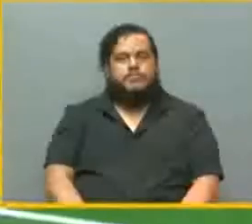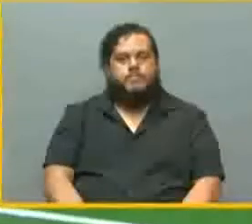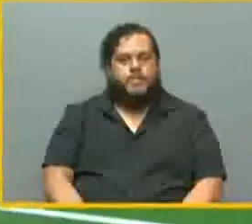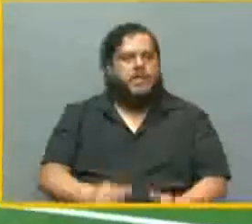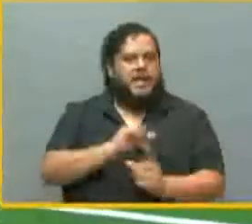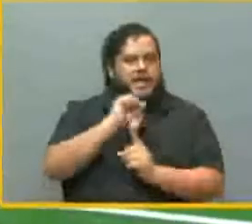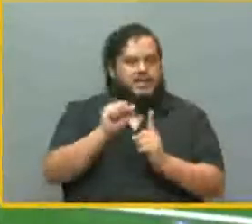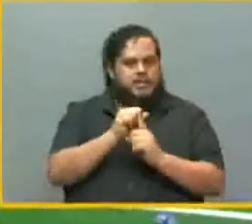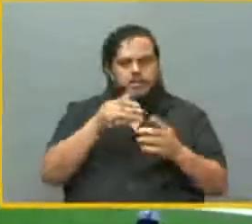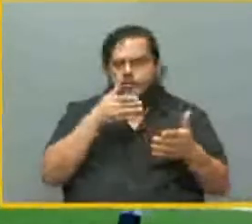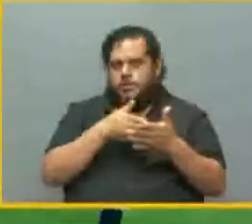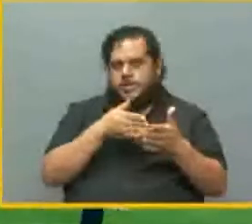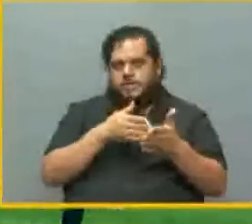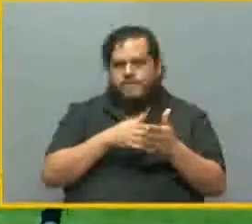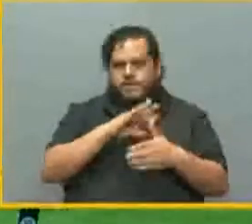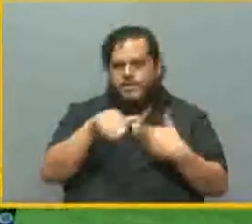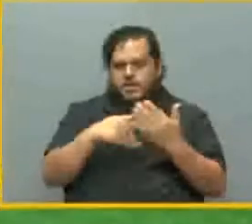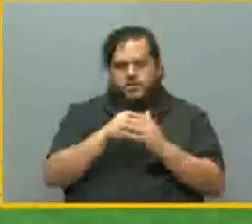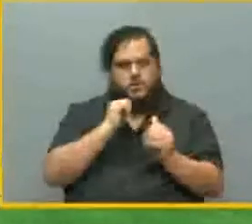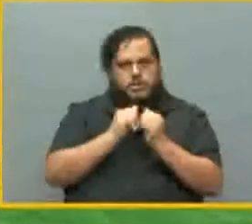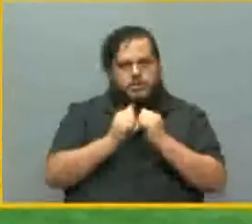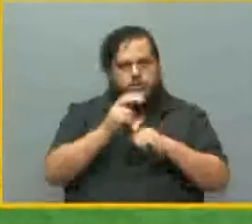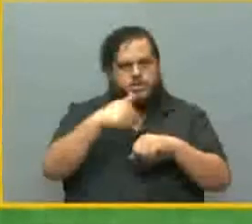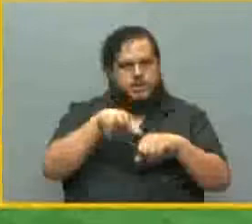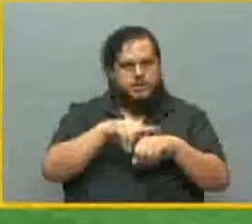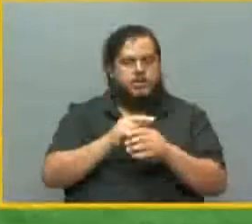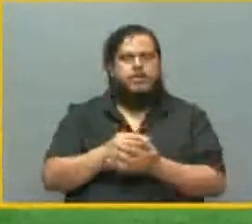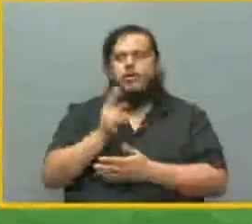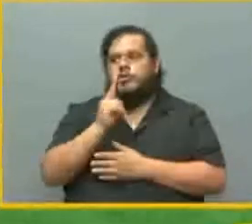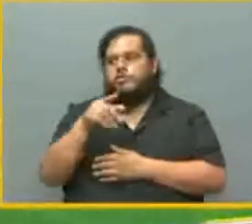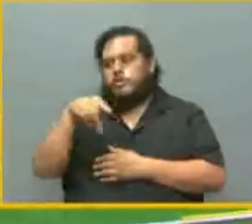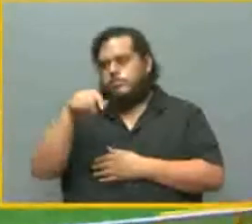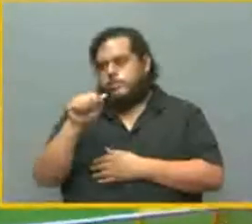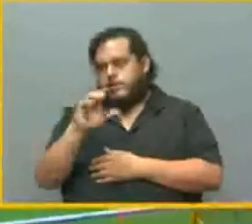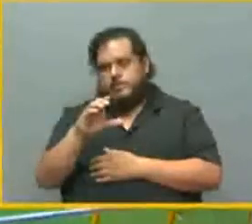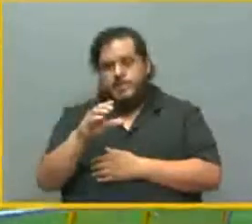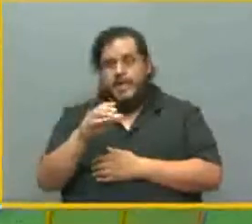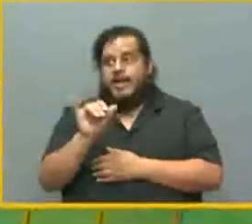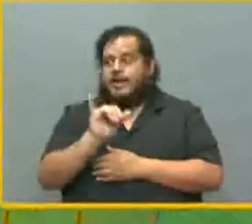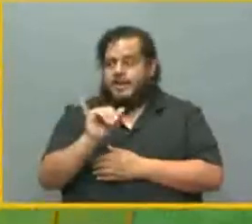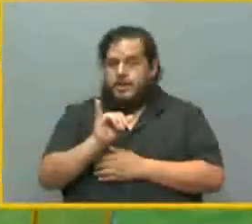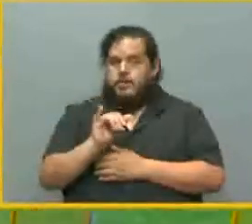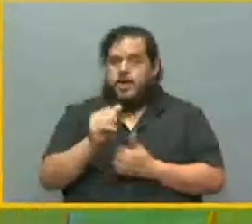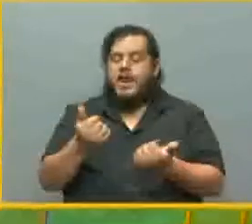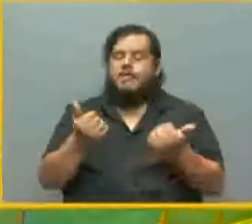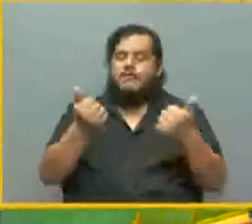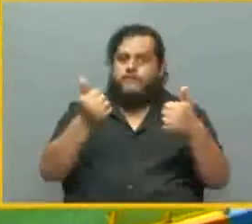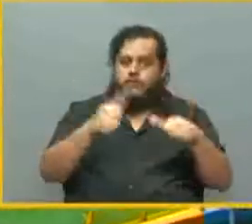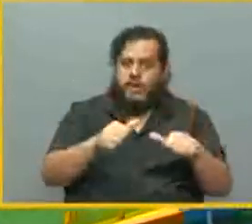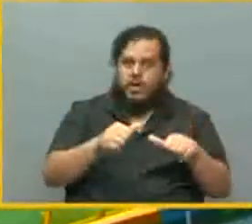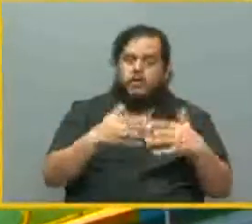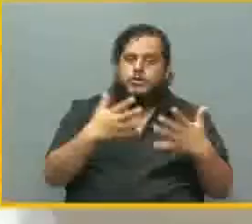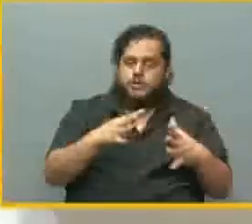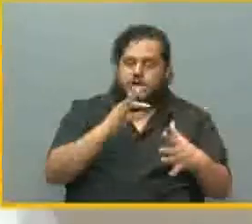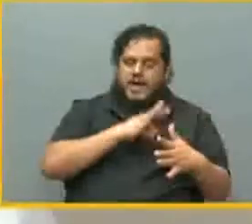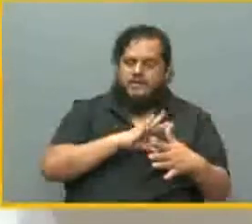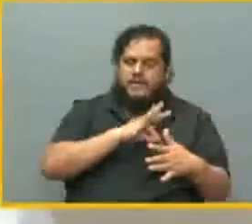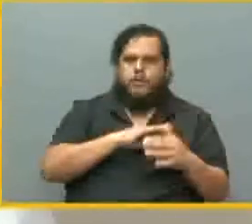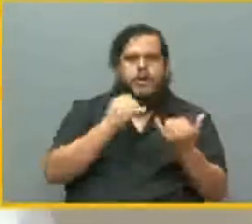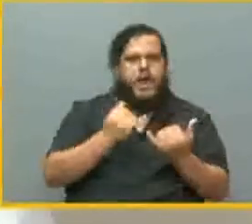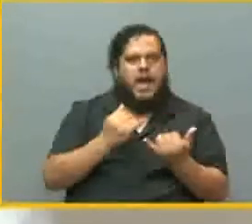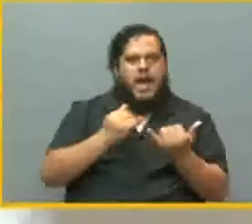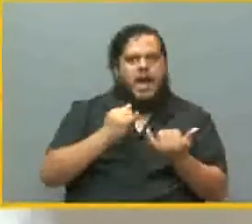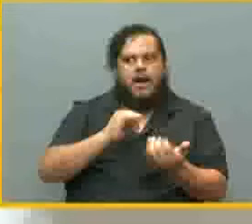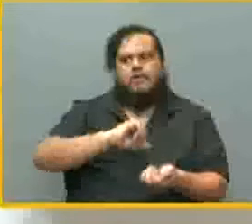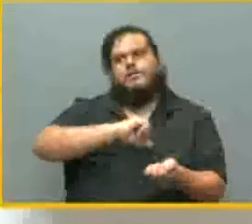situación que afecta al deporte y nacional los mismos del parque que además habían votado por el proyecto la comisión pues ahora éste